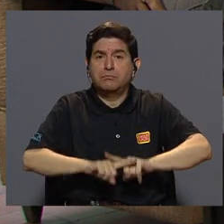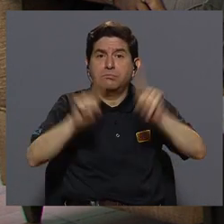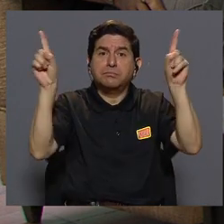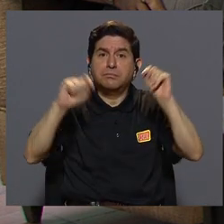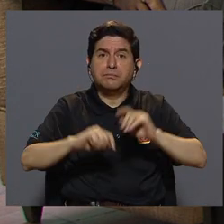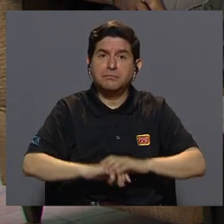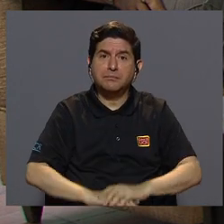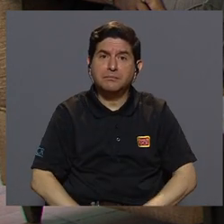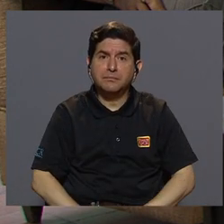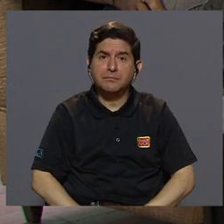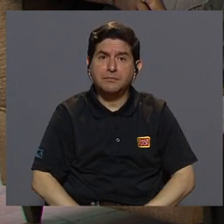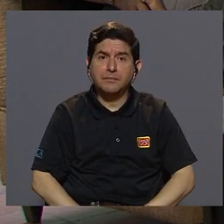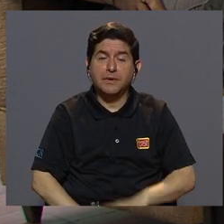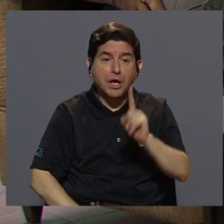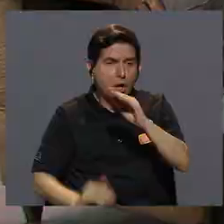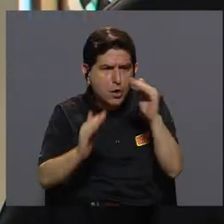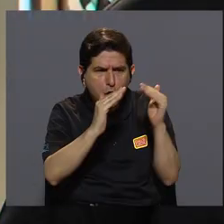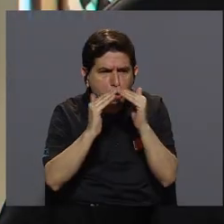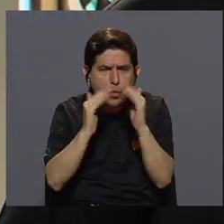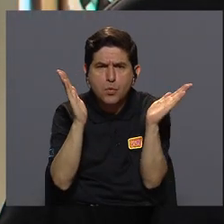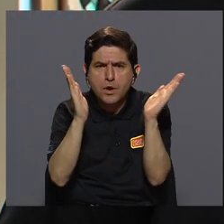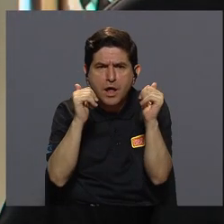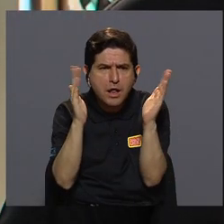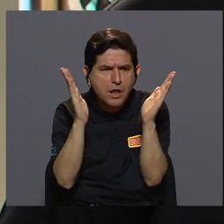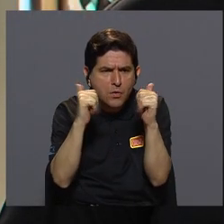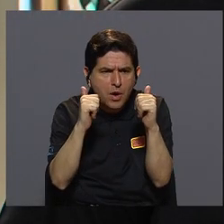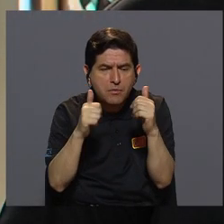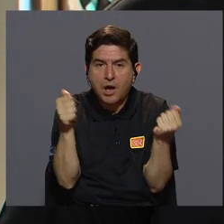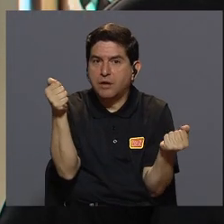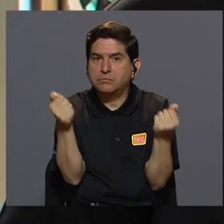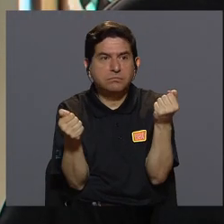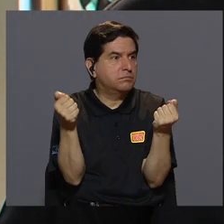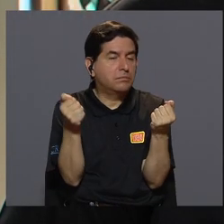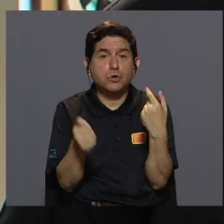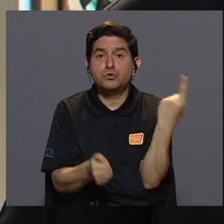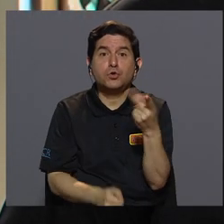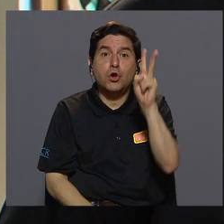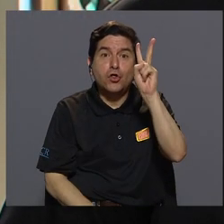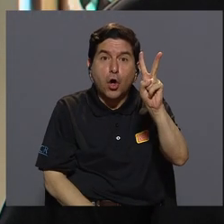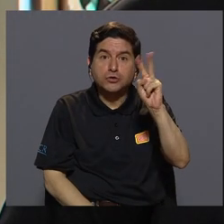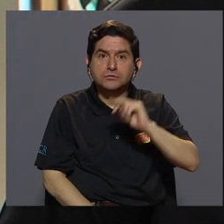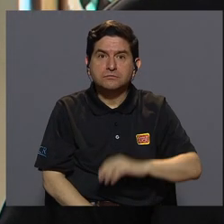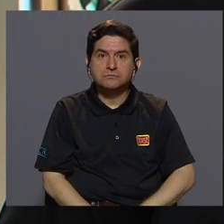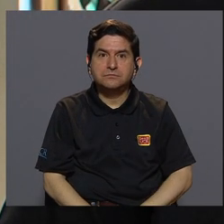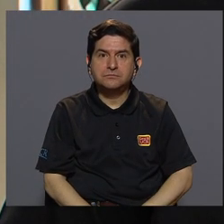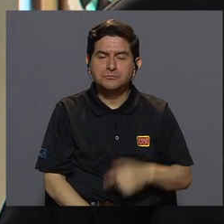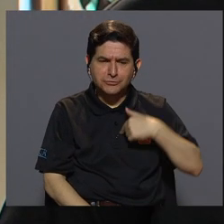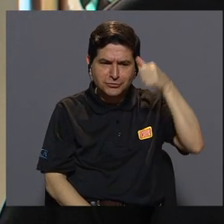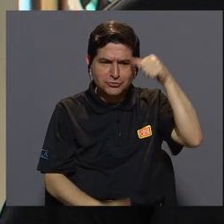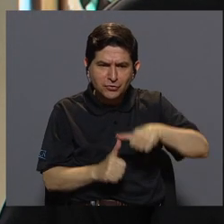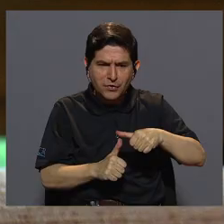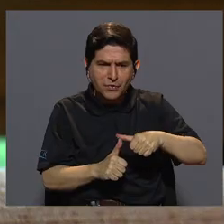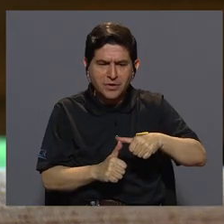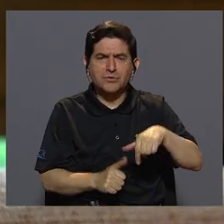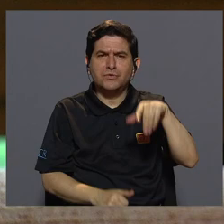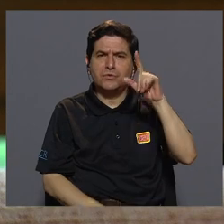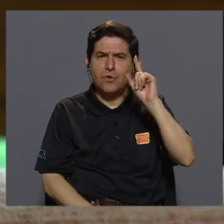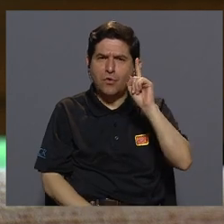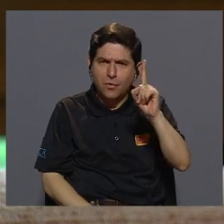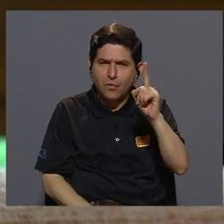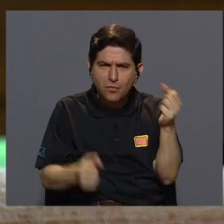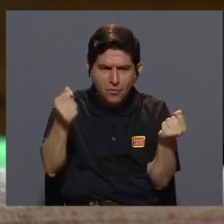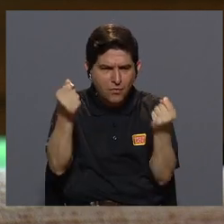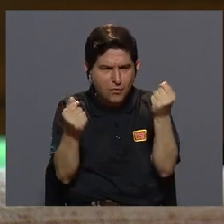diferente. Llegó a una ciudad donde no habían automóviles, nada más que dos. Me acuerdo, uno era de